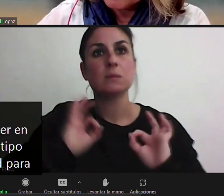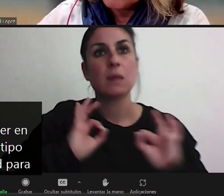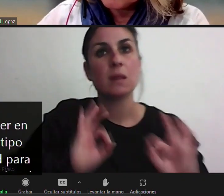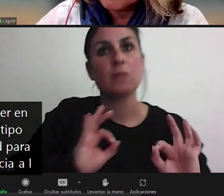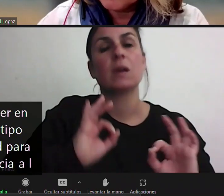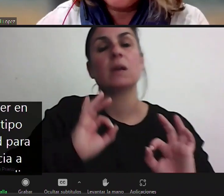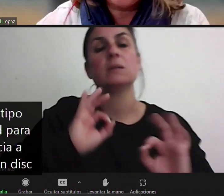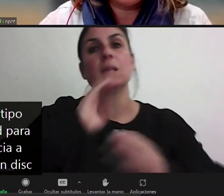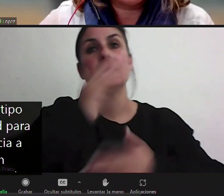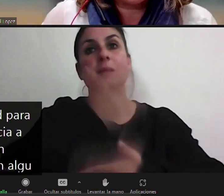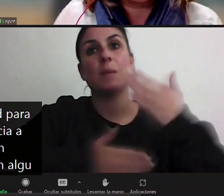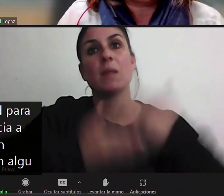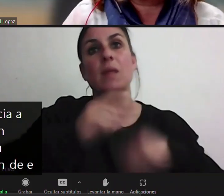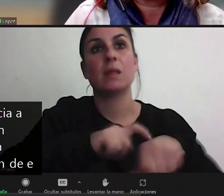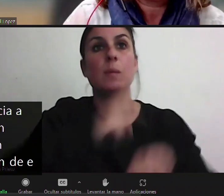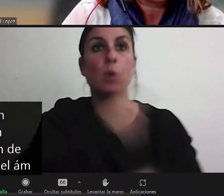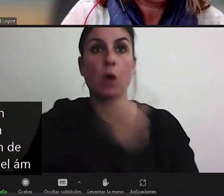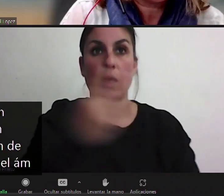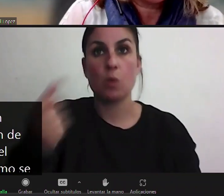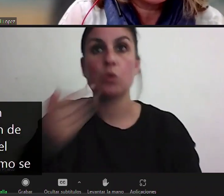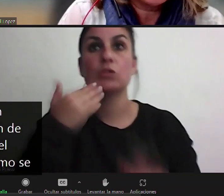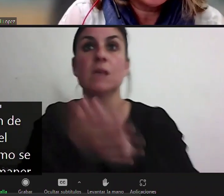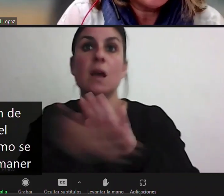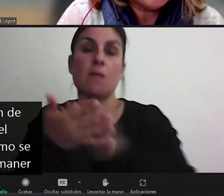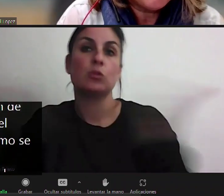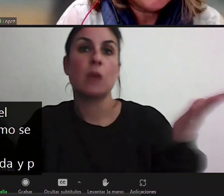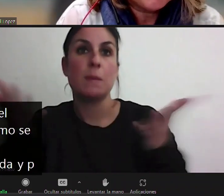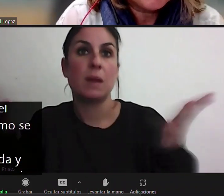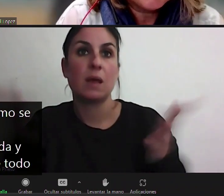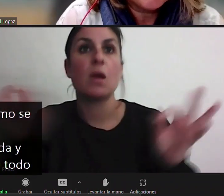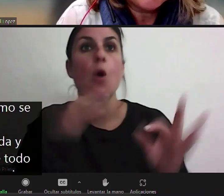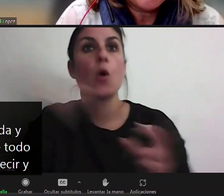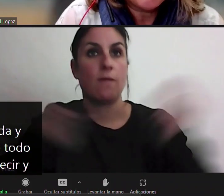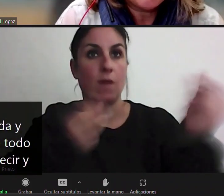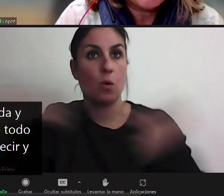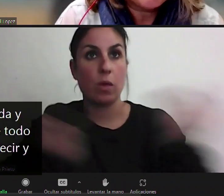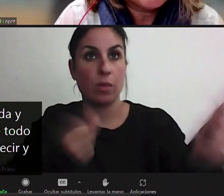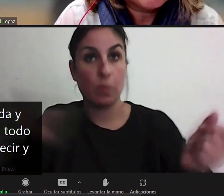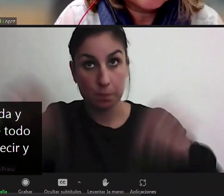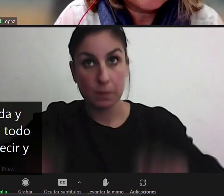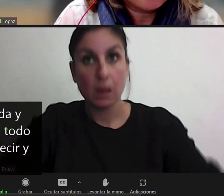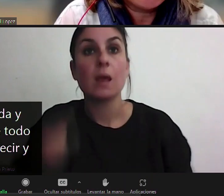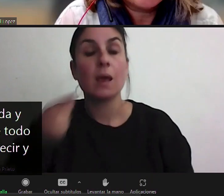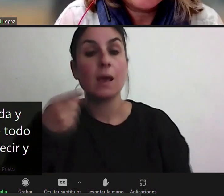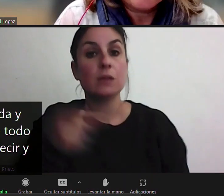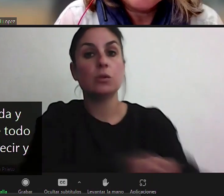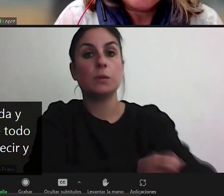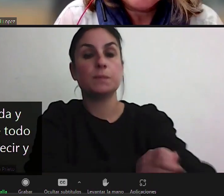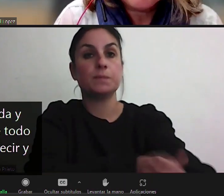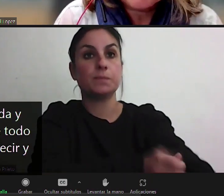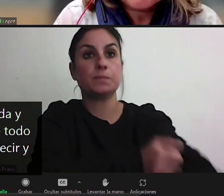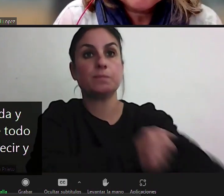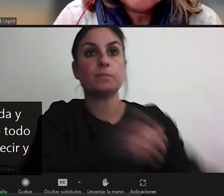de discapacidad en caso de emergencia y evacuación. ¿De acuerdo? Bueno, esto, y quiero volver